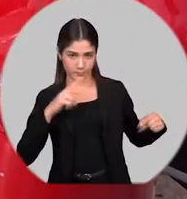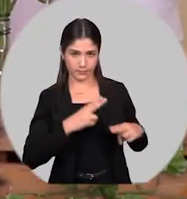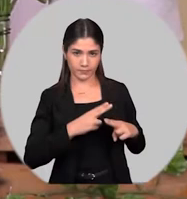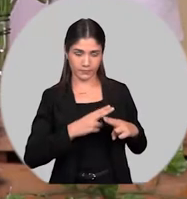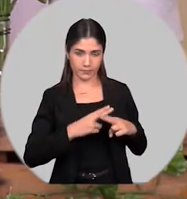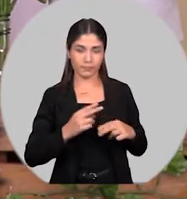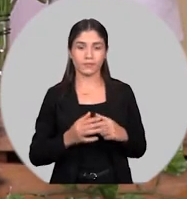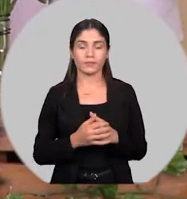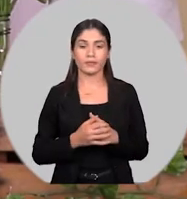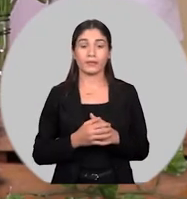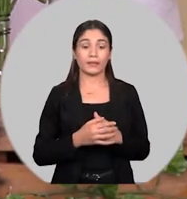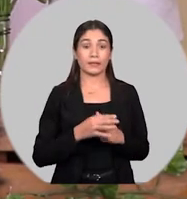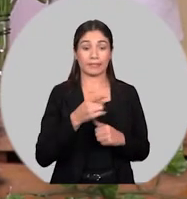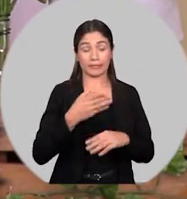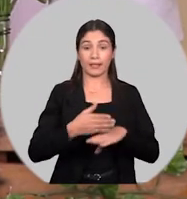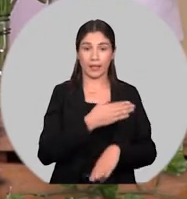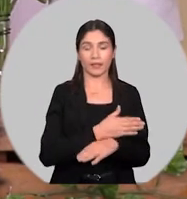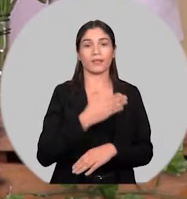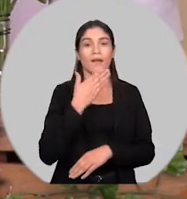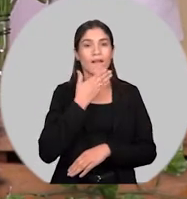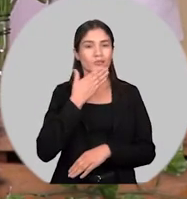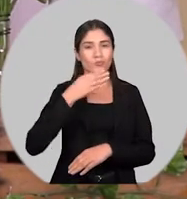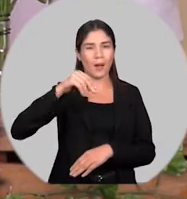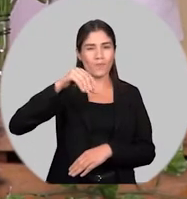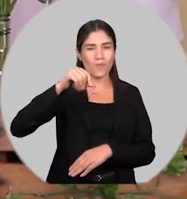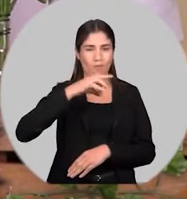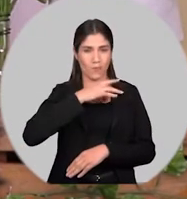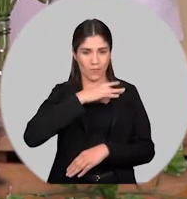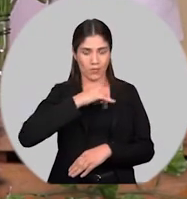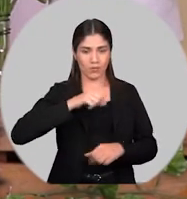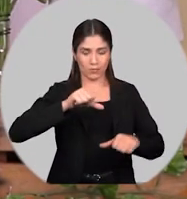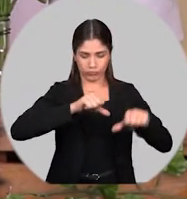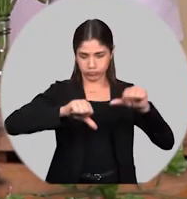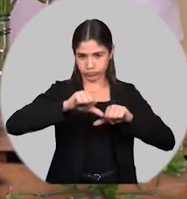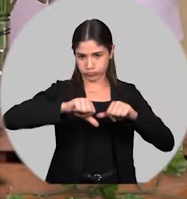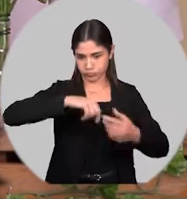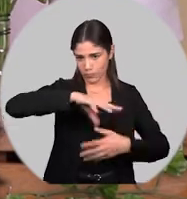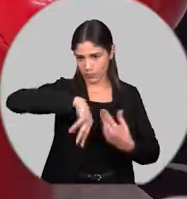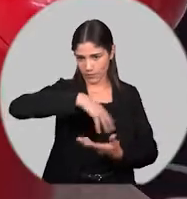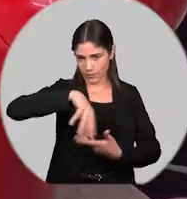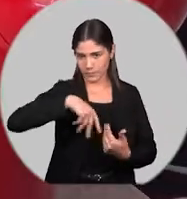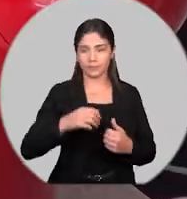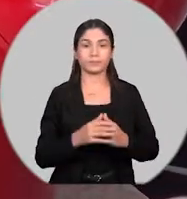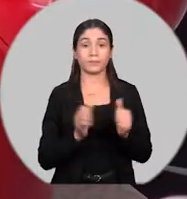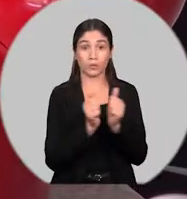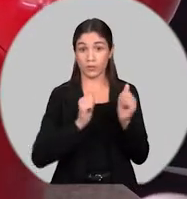incorporamos el queso crema con azúcar impalpable, 200 gramos de azúcar impalpable.